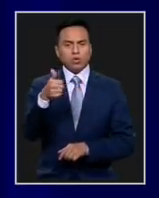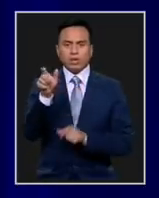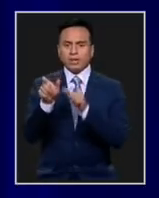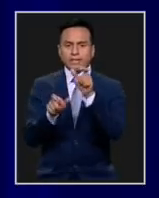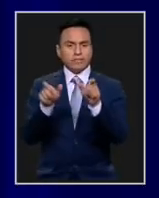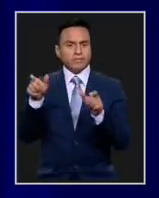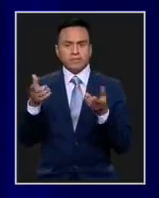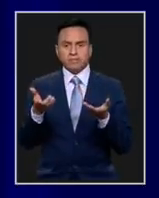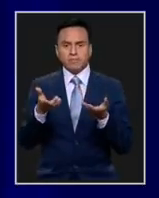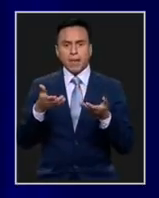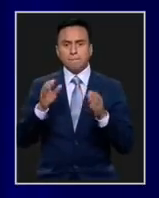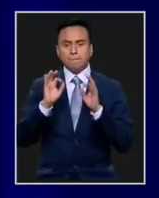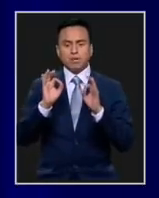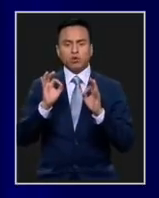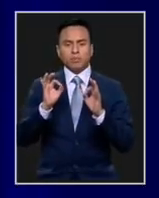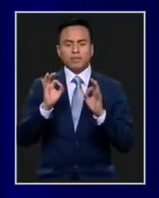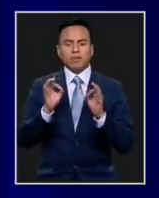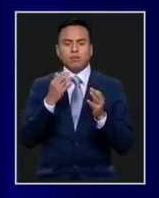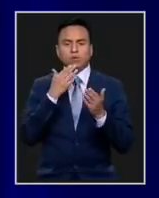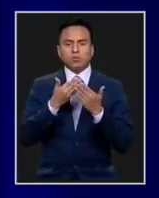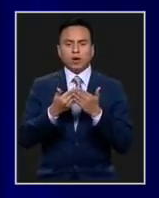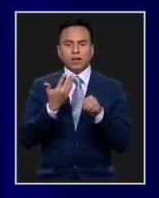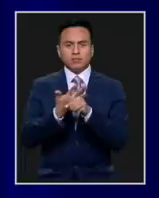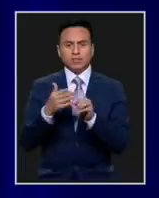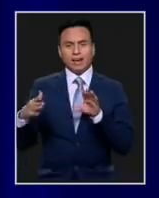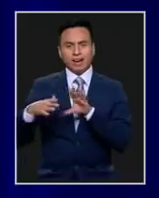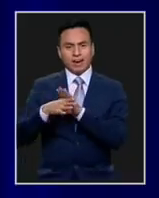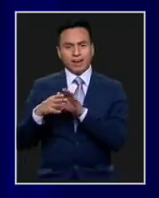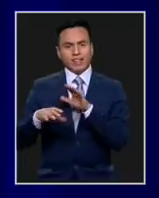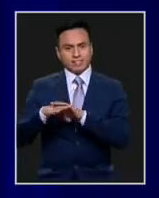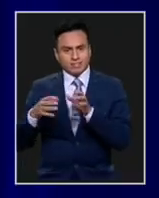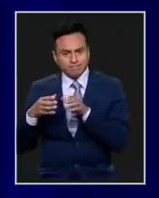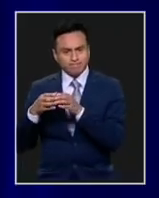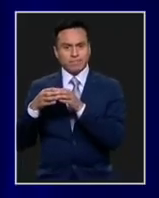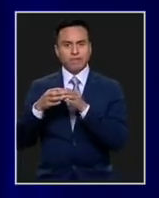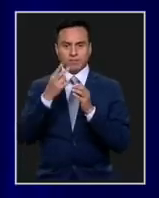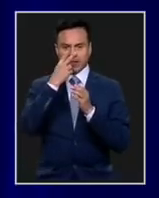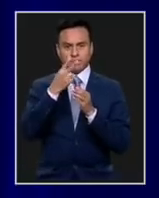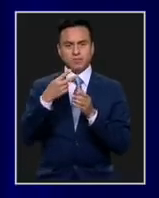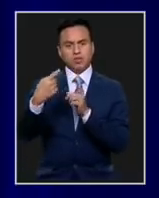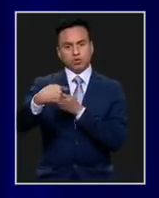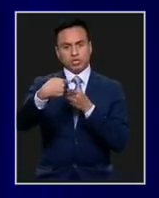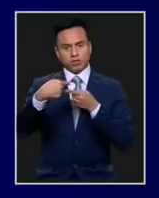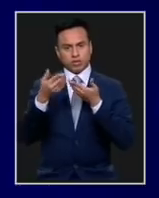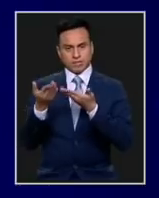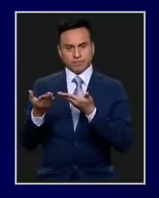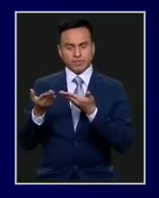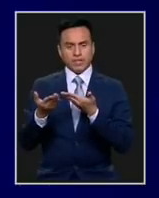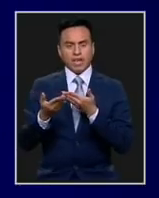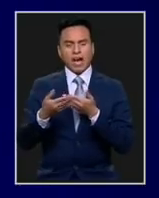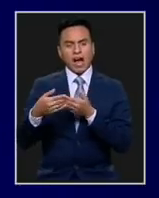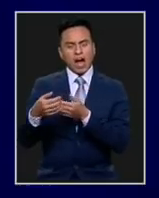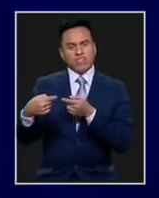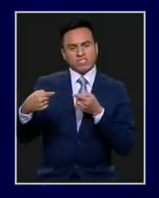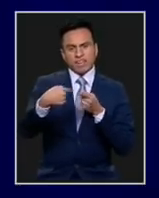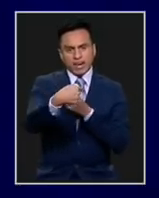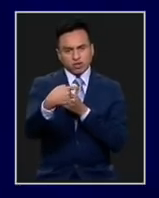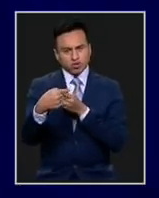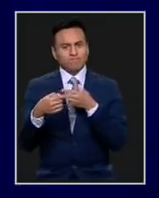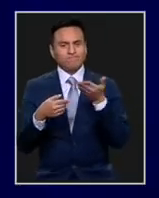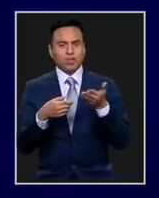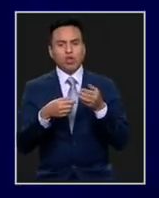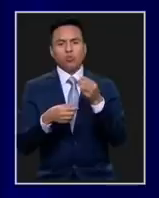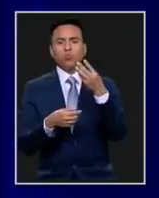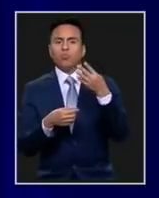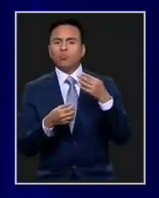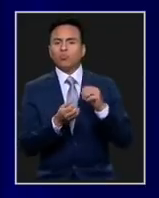la gente, particularmente cuando conformamos una alianza. Mire, aquí están mis contendores. Mis adversarios son la